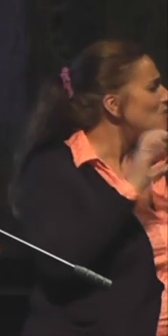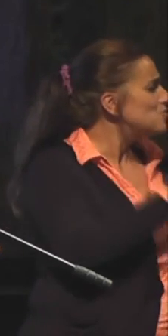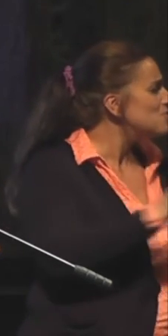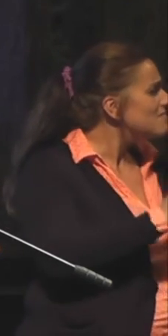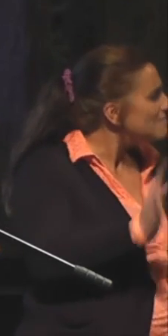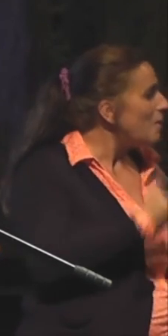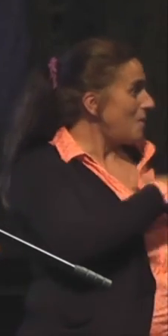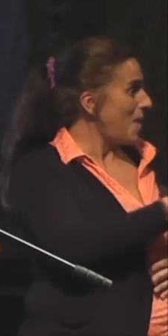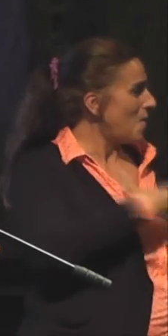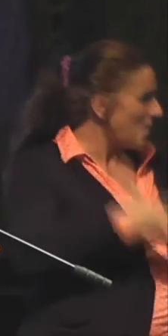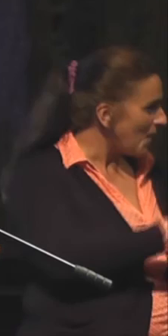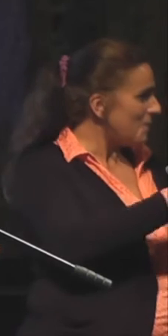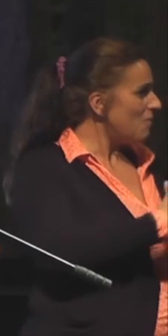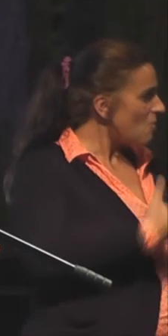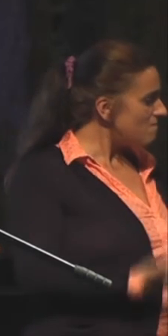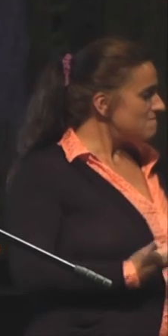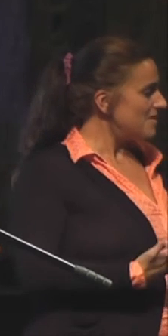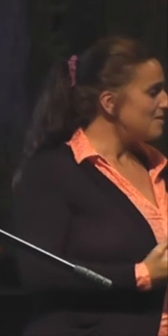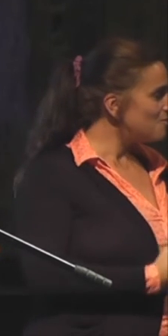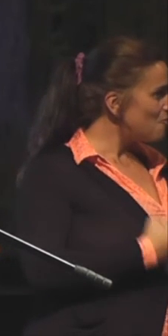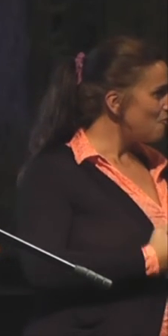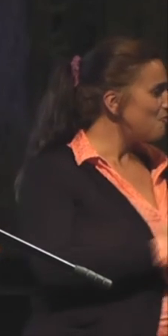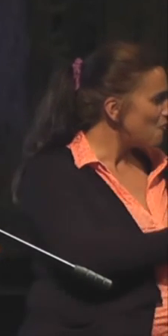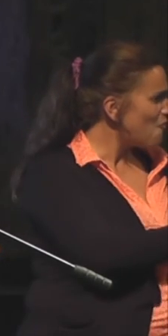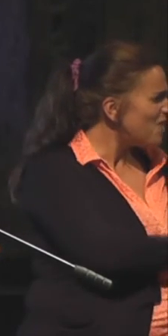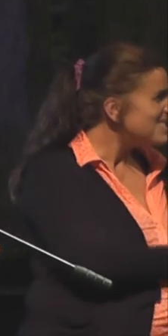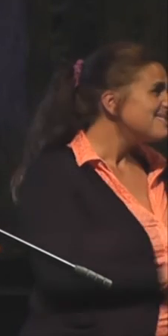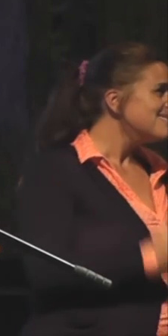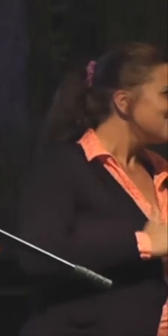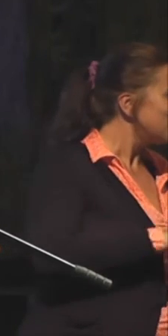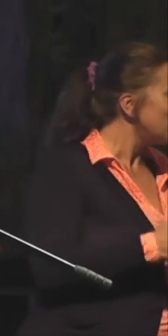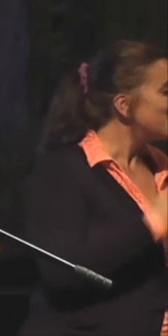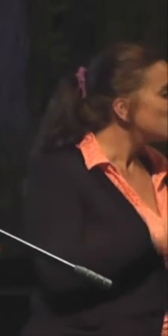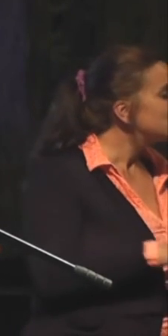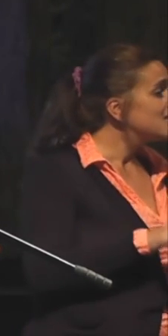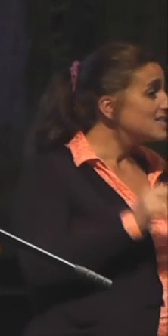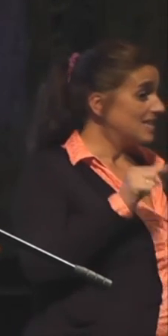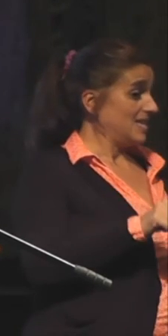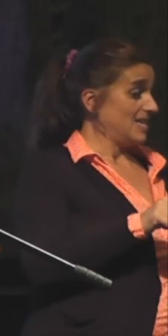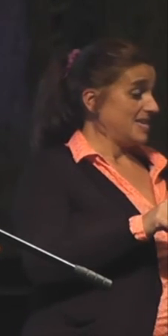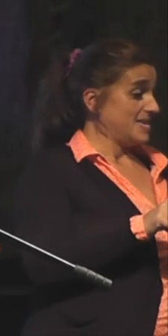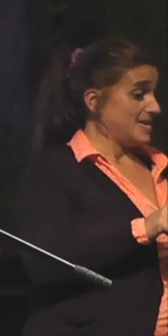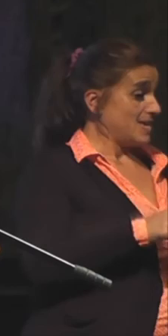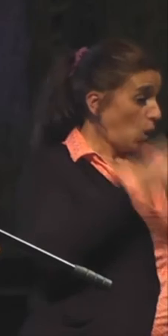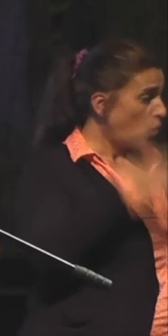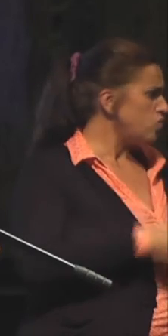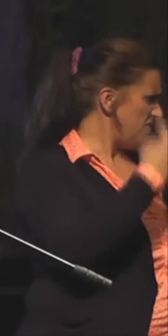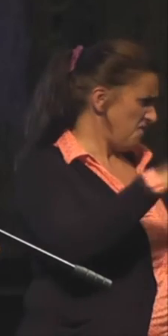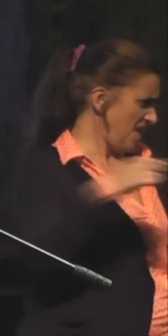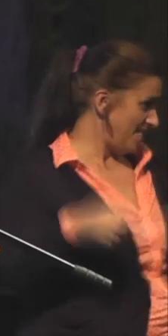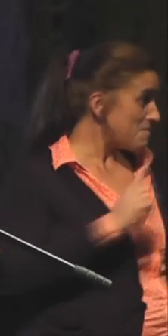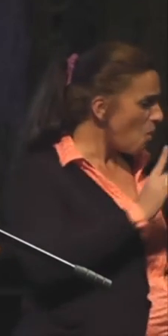para para cargar esas baterías de blanco y de nacionalistas y es que hay varias